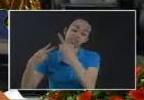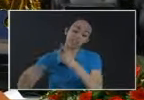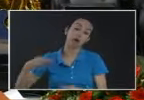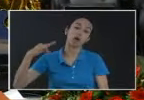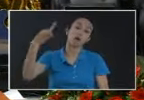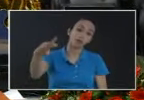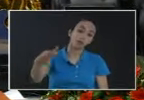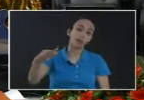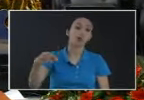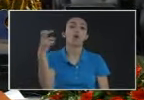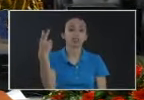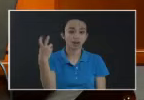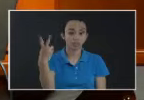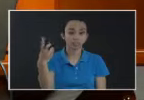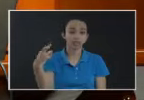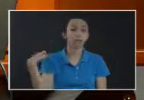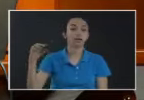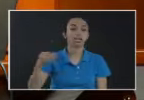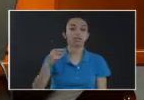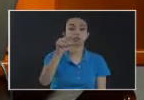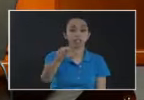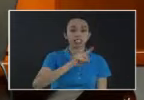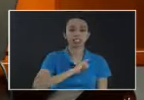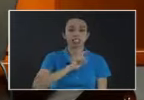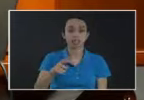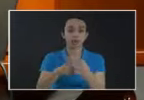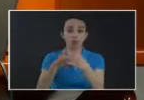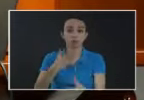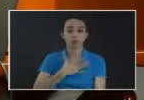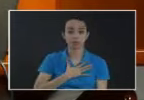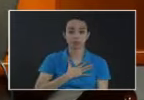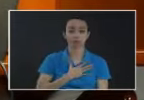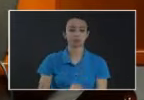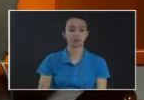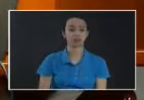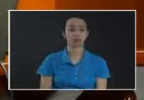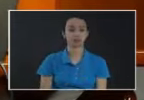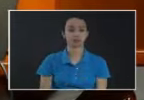para que donde yo estoy, ahí estéis también vosotros.